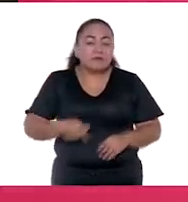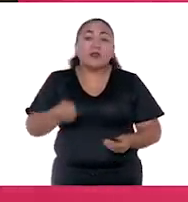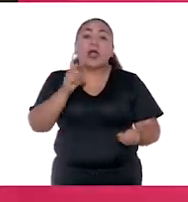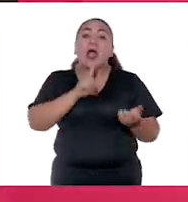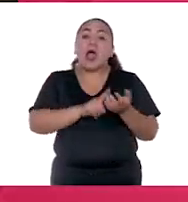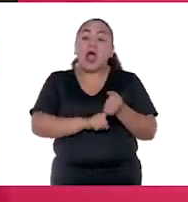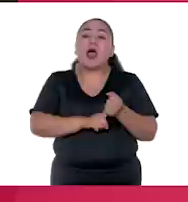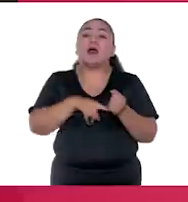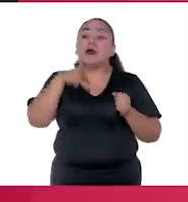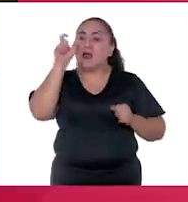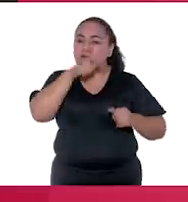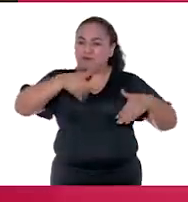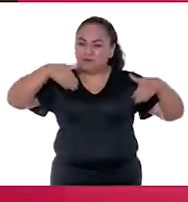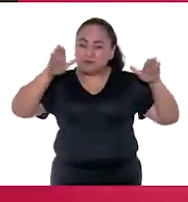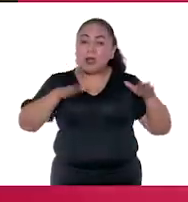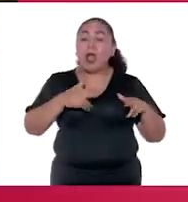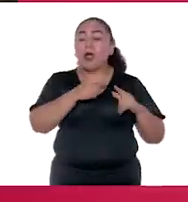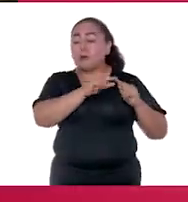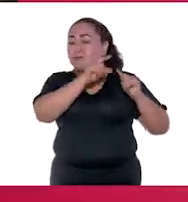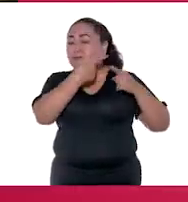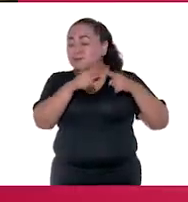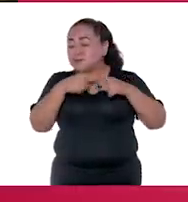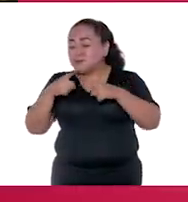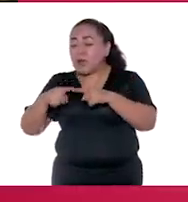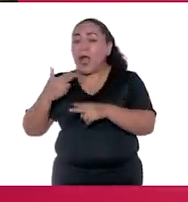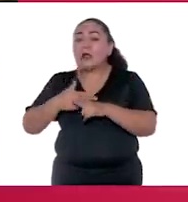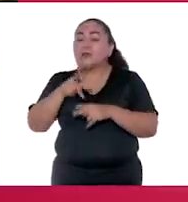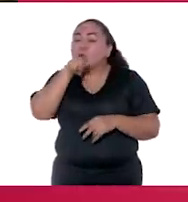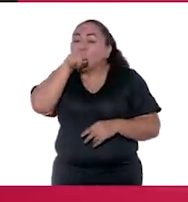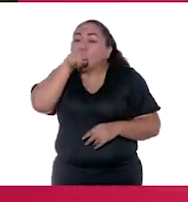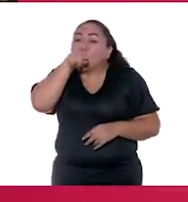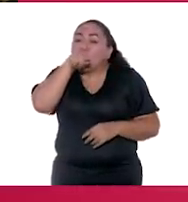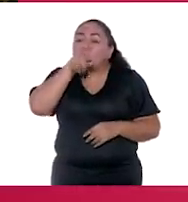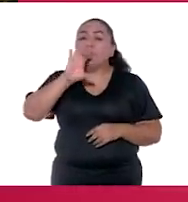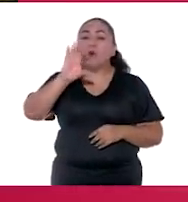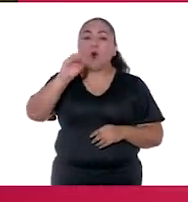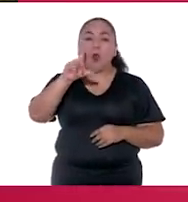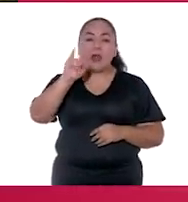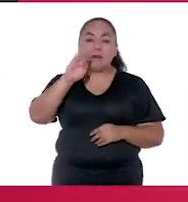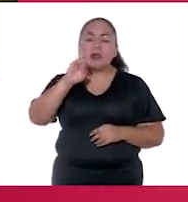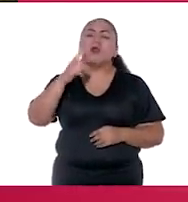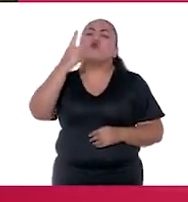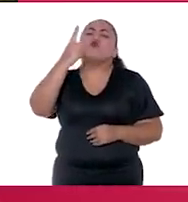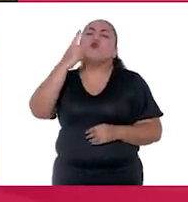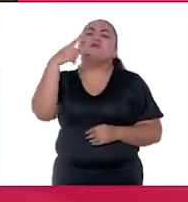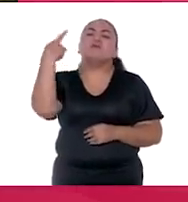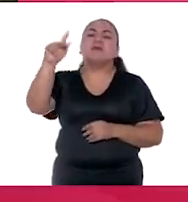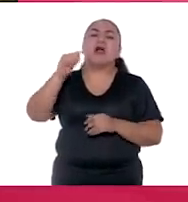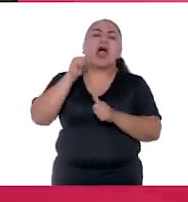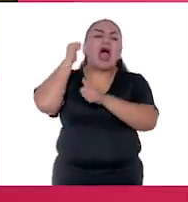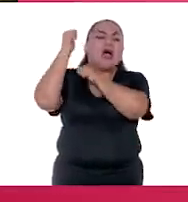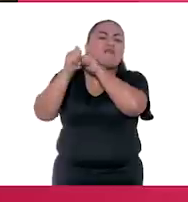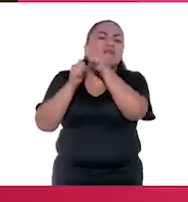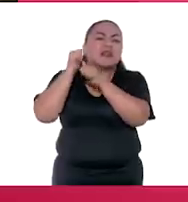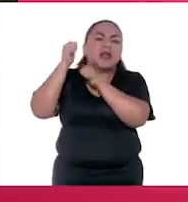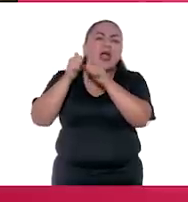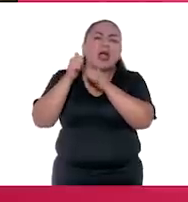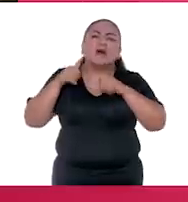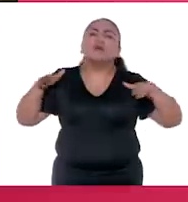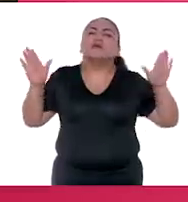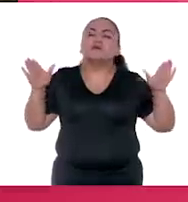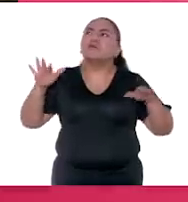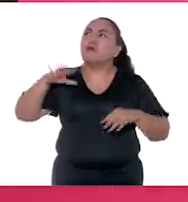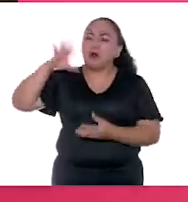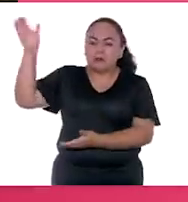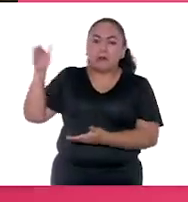chupamirto. Y si han incluido un avestruz que es originario de África, es porque es el ave más grande del mundo.